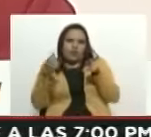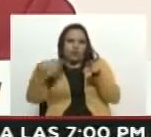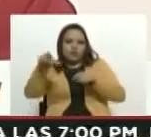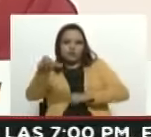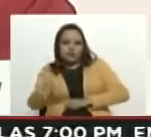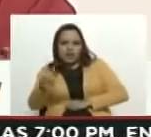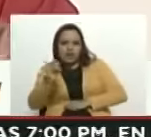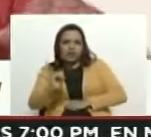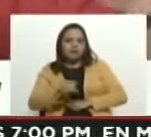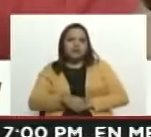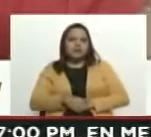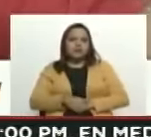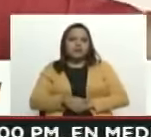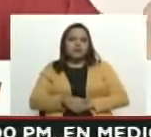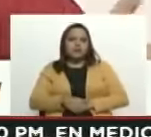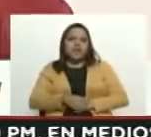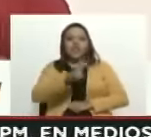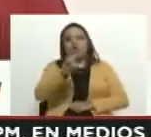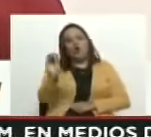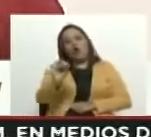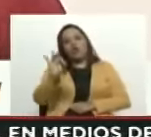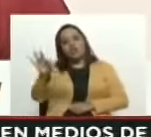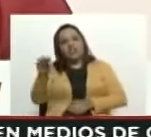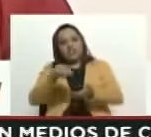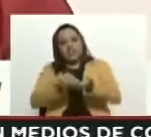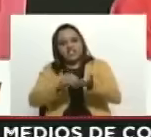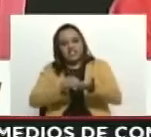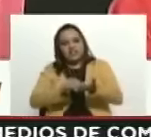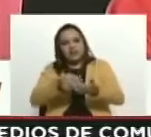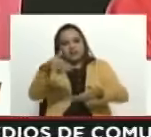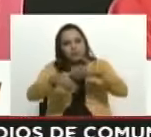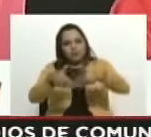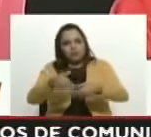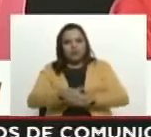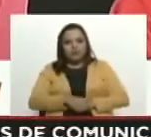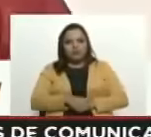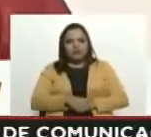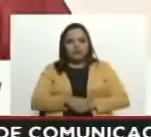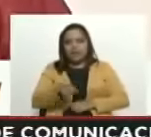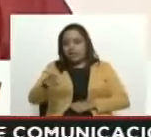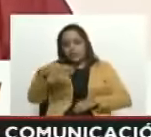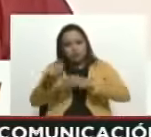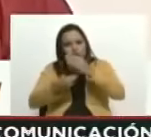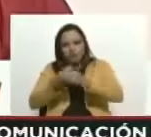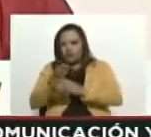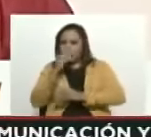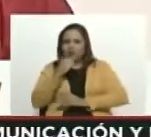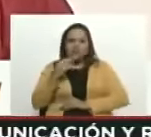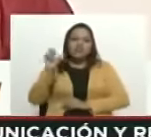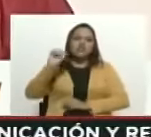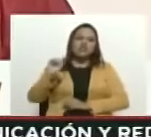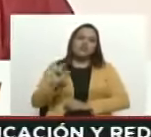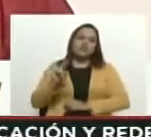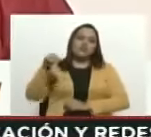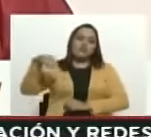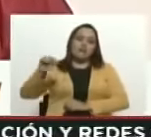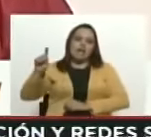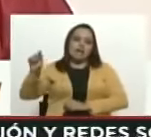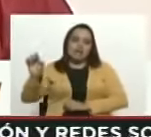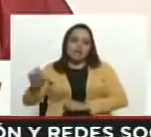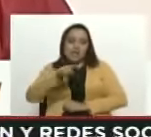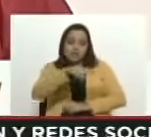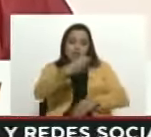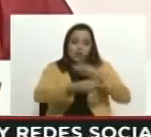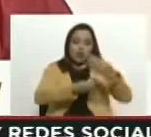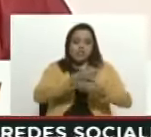entrar dos y tres veces, porque esto no lo hace Súmate, esto lo hace el CNE, esto no lo dirige... No lo va a dirigir el